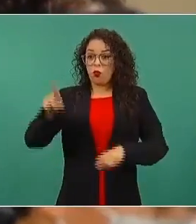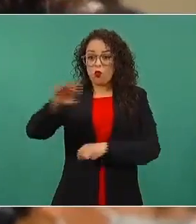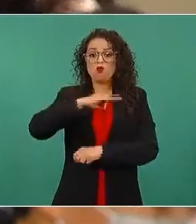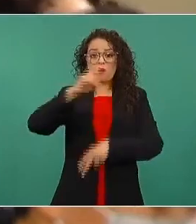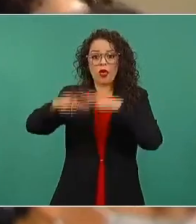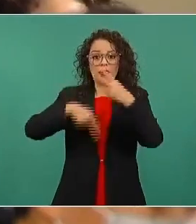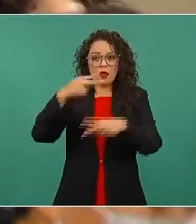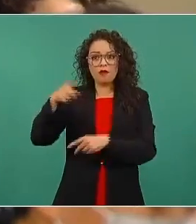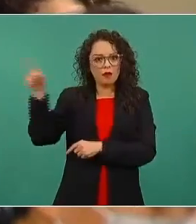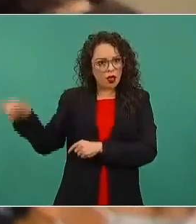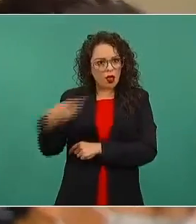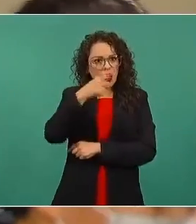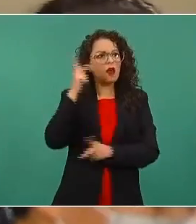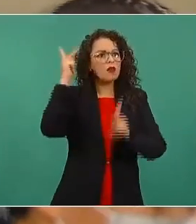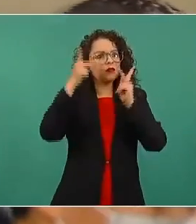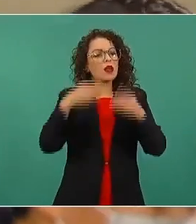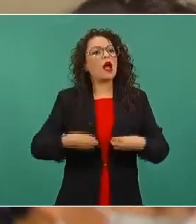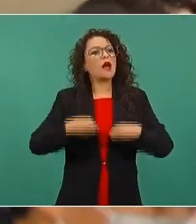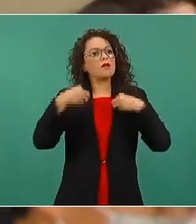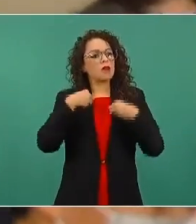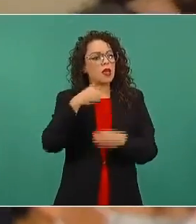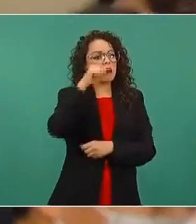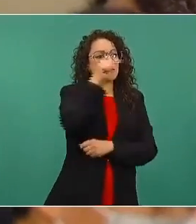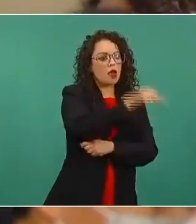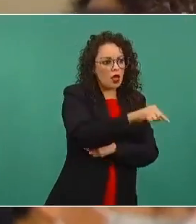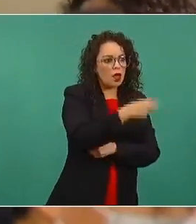vive fulano, vivía aquí y ahora vive acá.